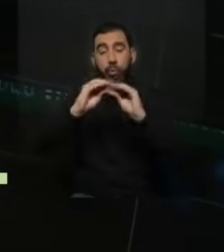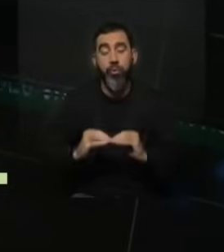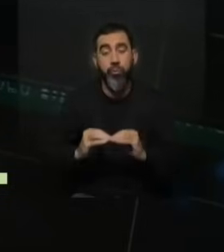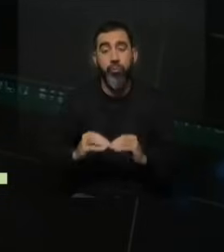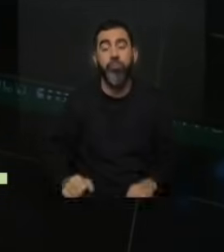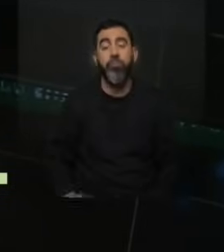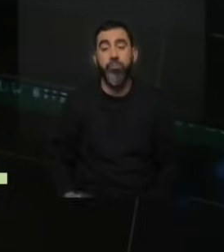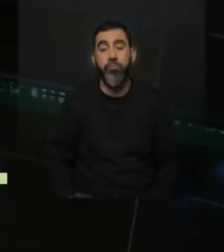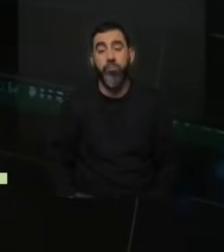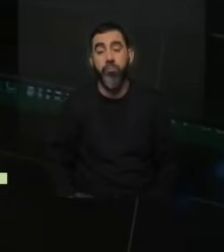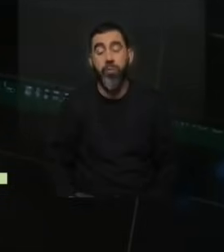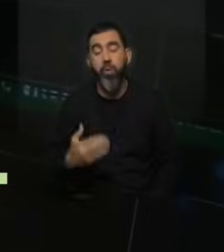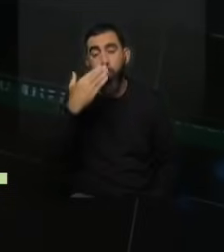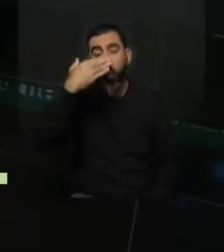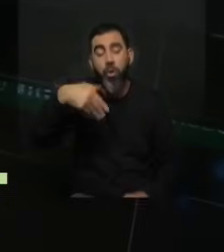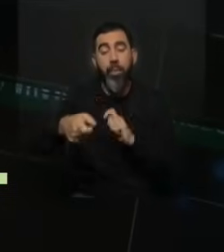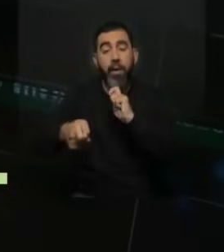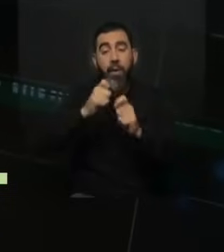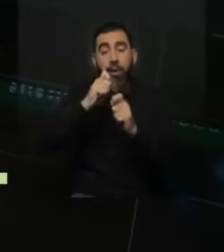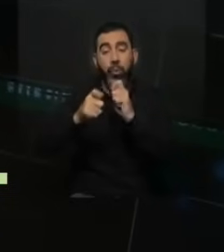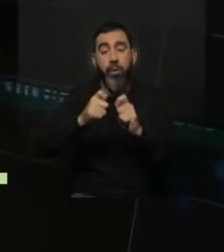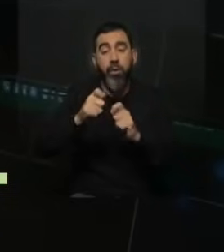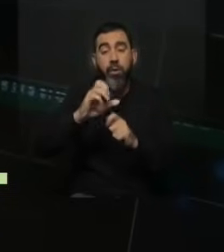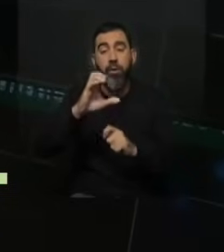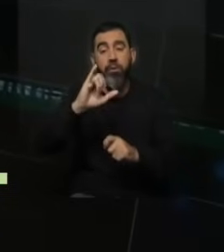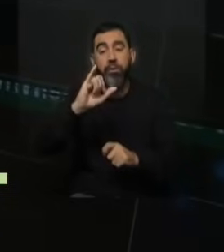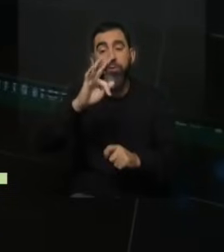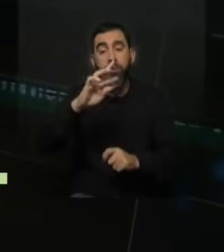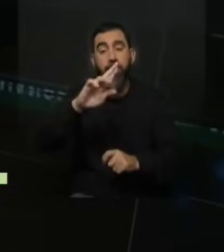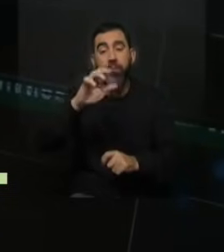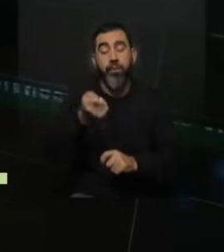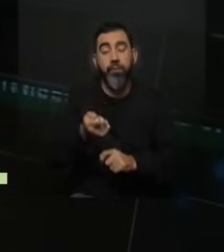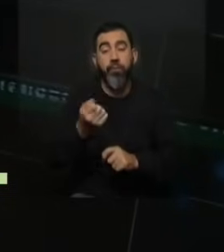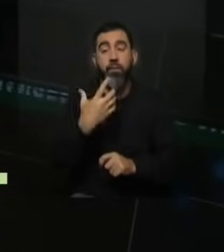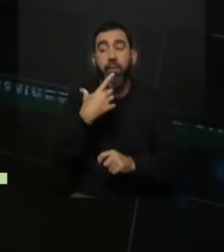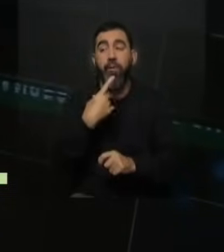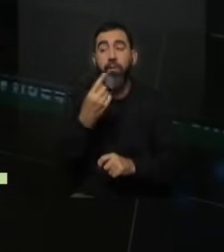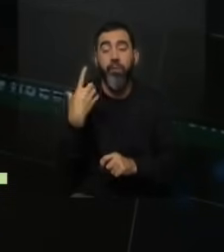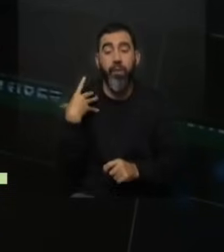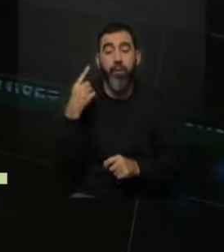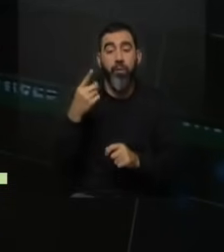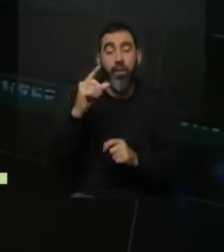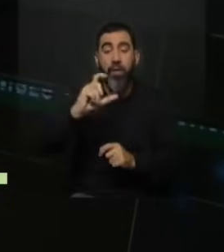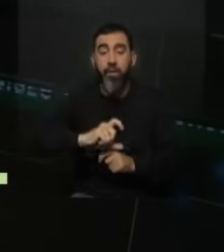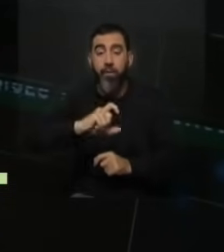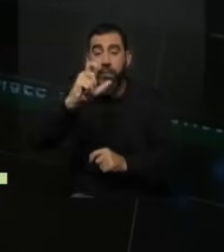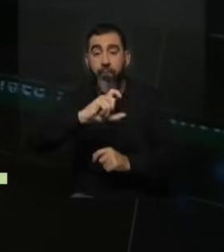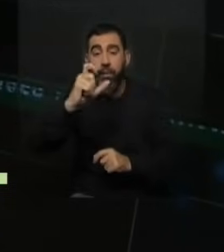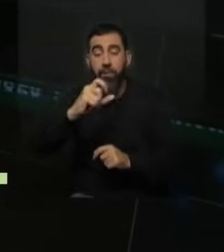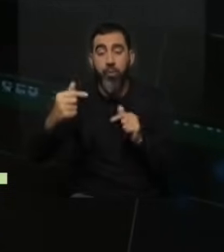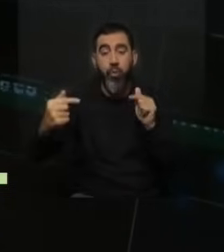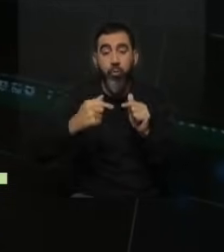conjunto esto según la última encuesta de la empresa cifra según la directora Mariana pomie la ventaja de la oposición